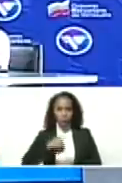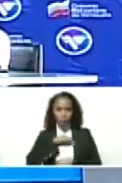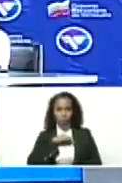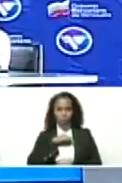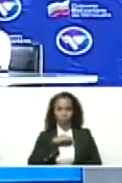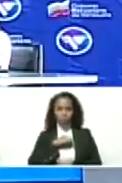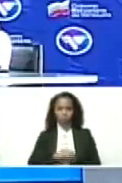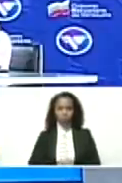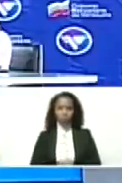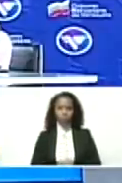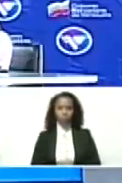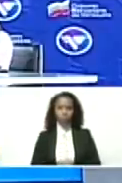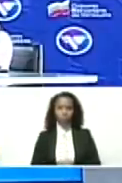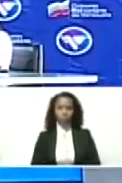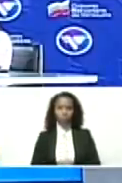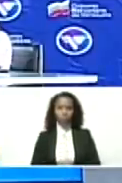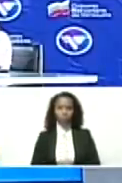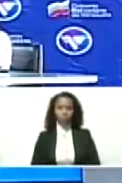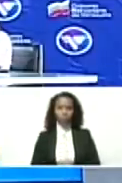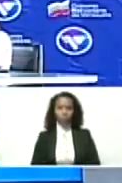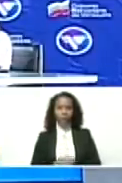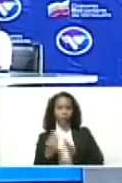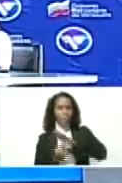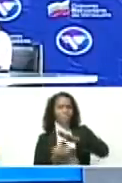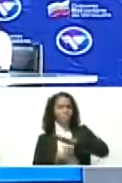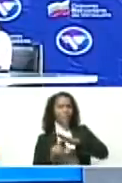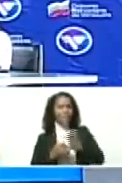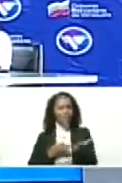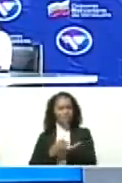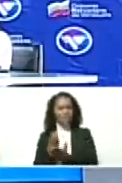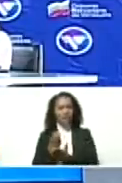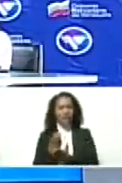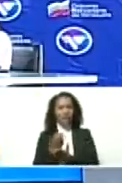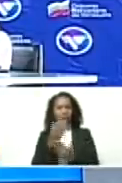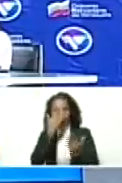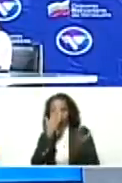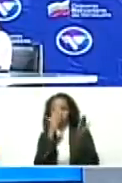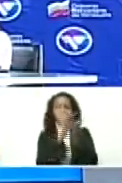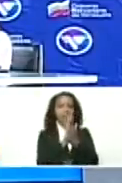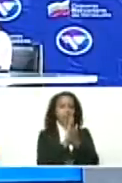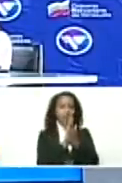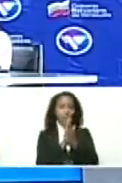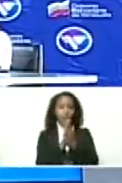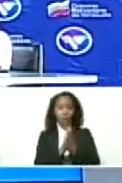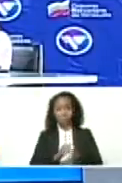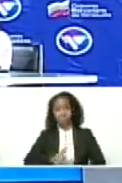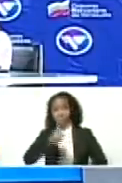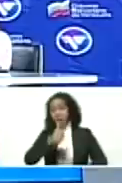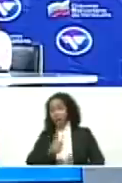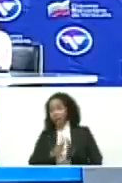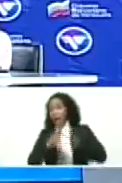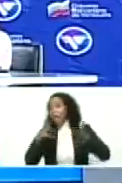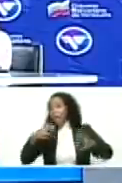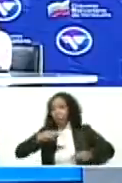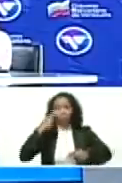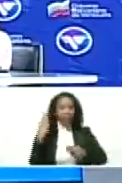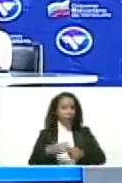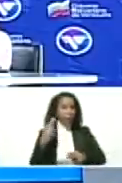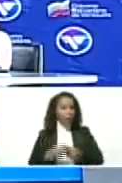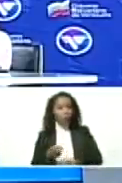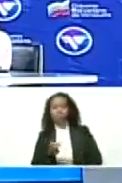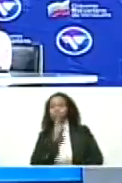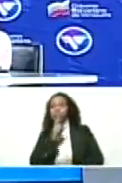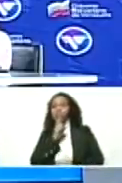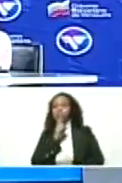país, y basados en la lealtad hemos enfrentado los más grandes peligros, los más grandes riesgos, las más